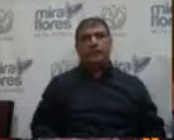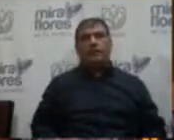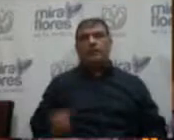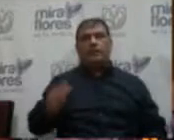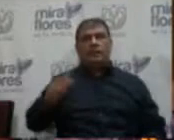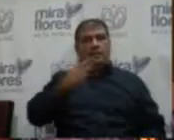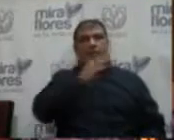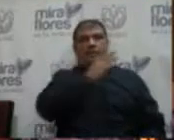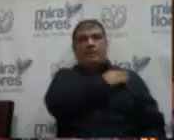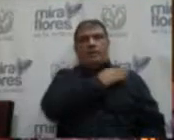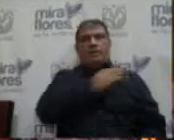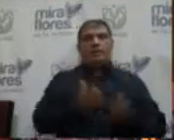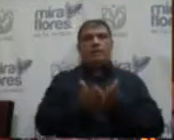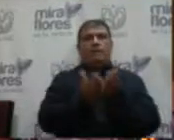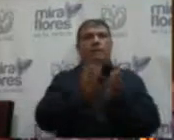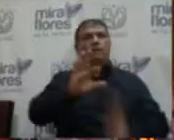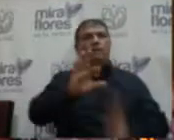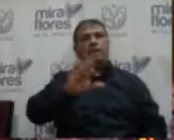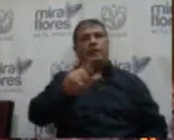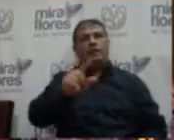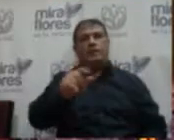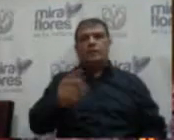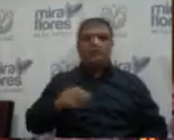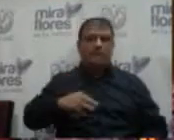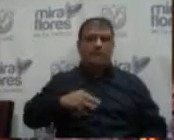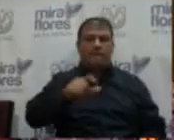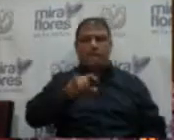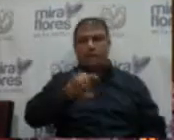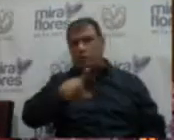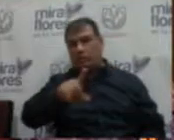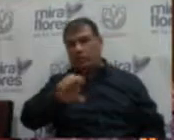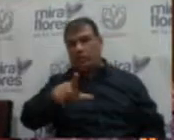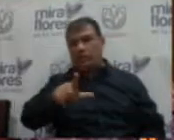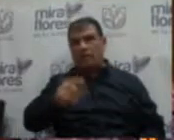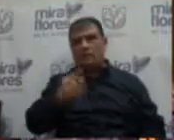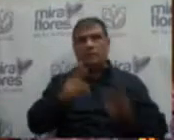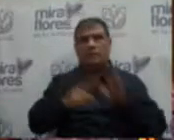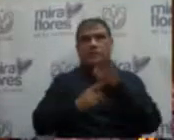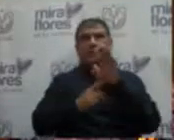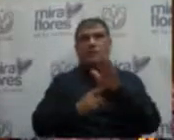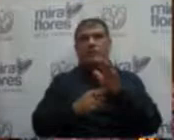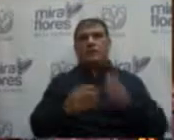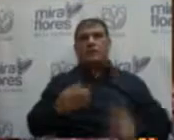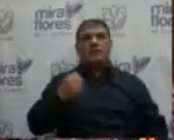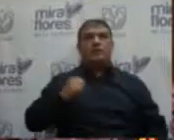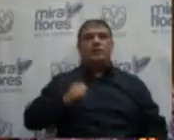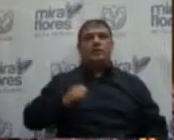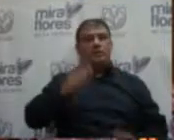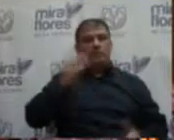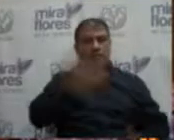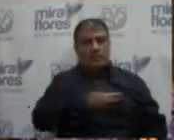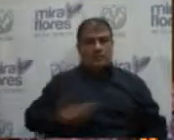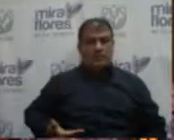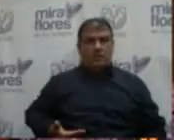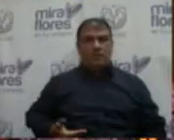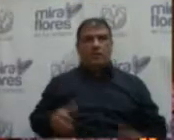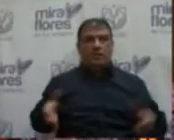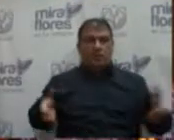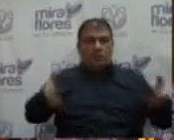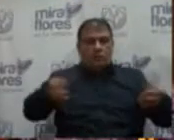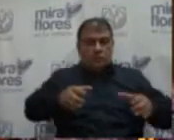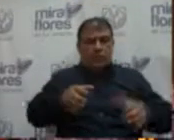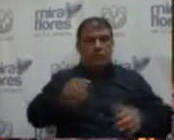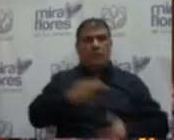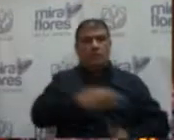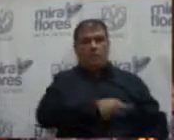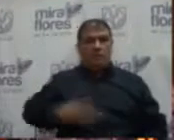fragata Armada Peruana, Manuel Fachín Mestanza, en representación del señor presidente del Consejo de